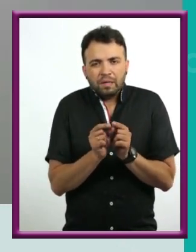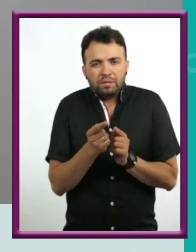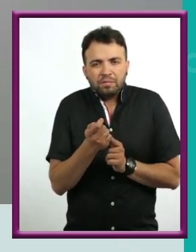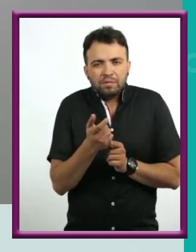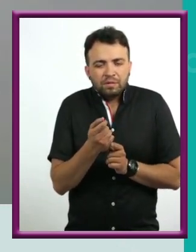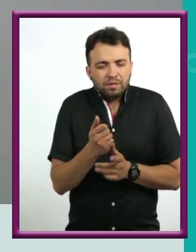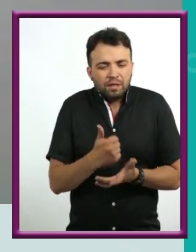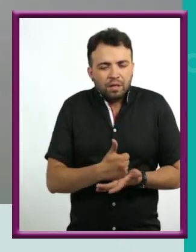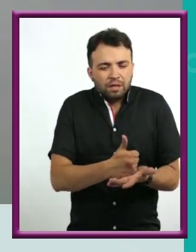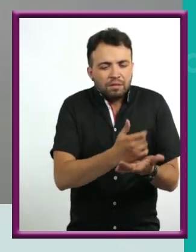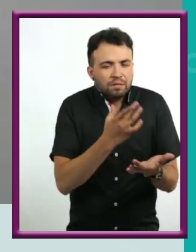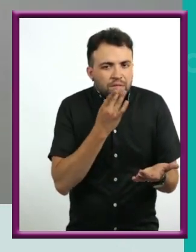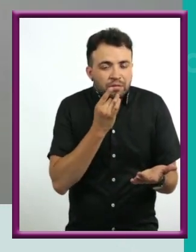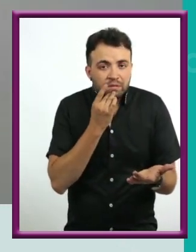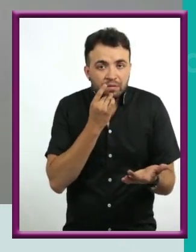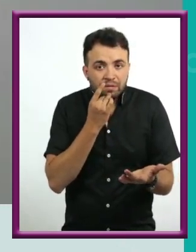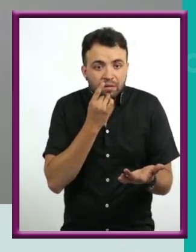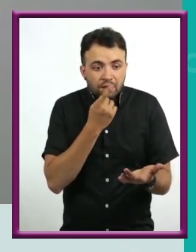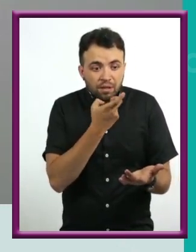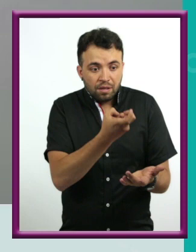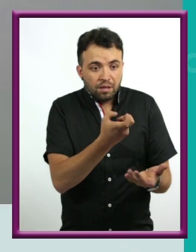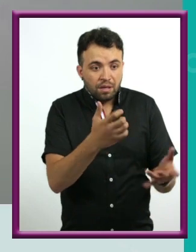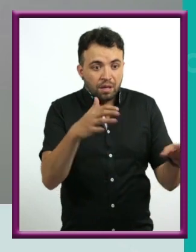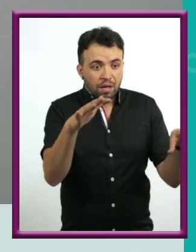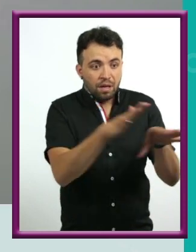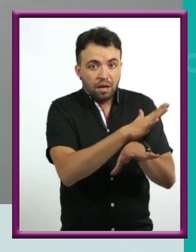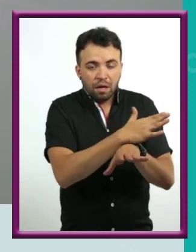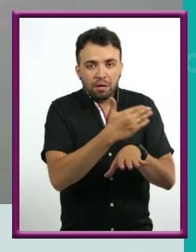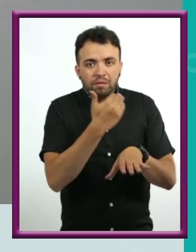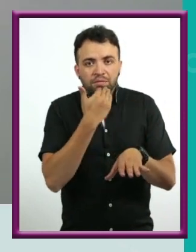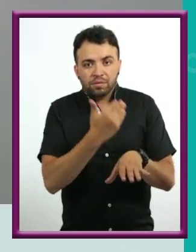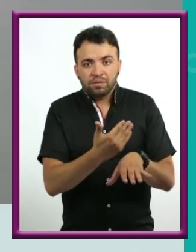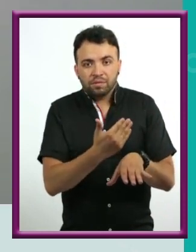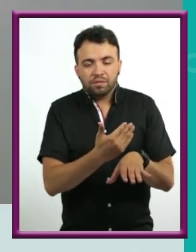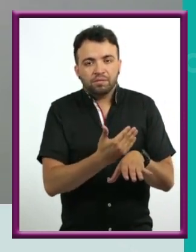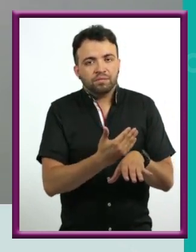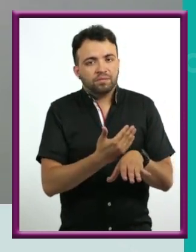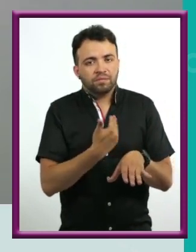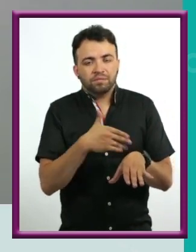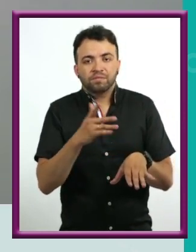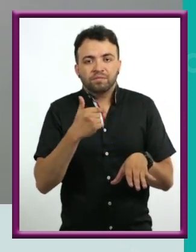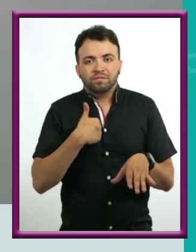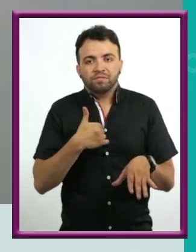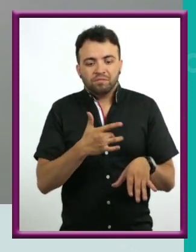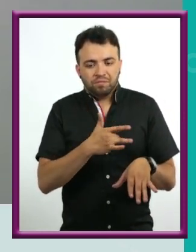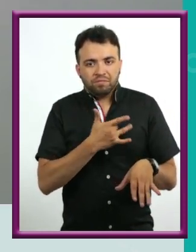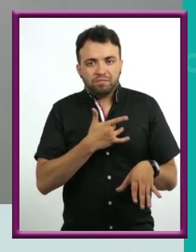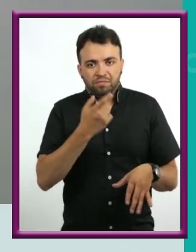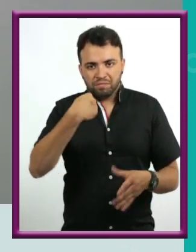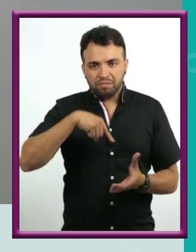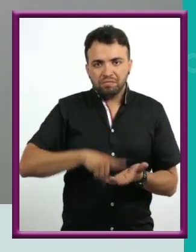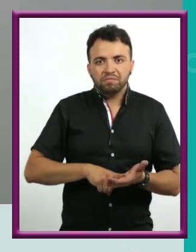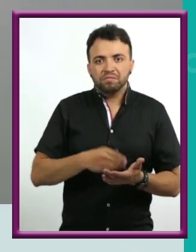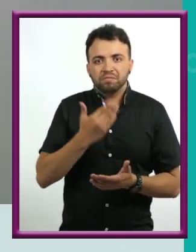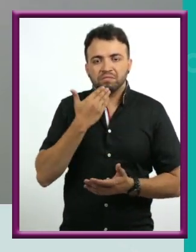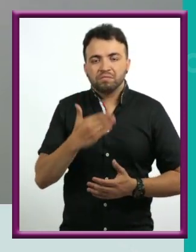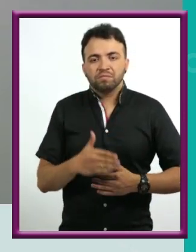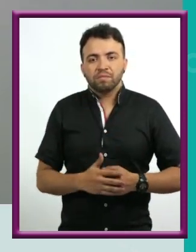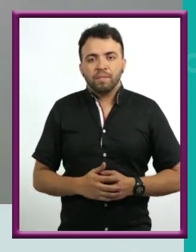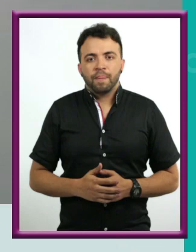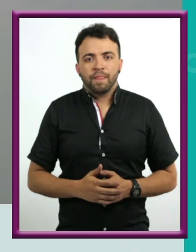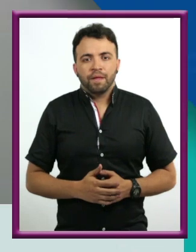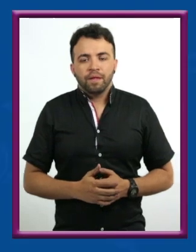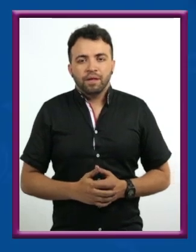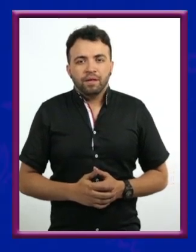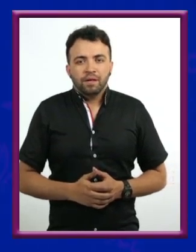Esa pequeña acción que puedas hacer por esa persona y que haga un cambio, hace que te sientas